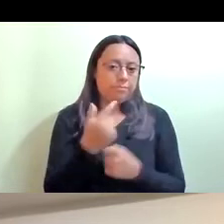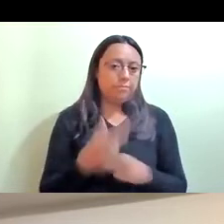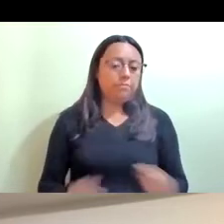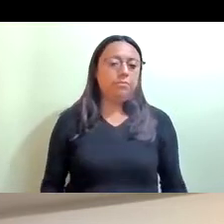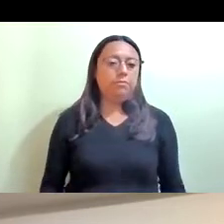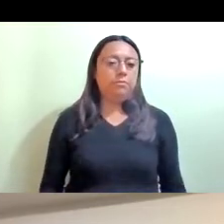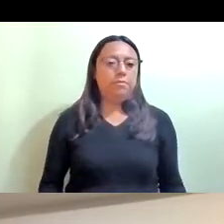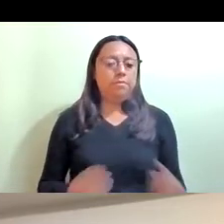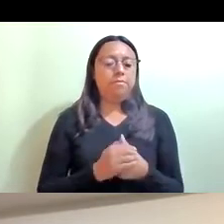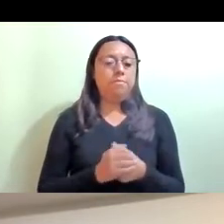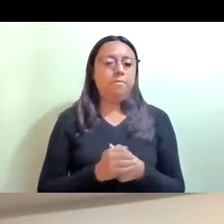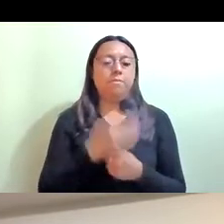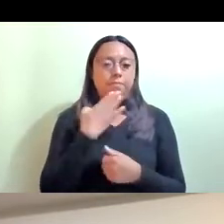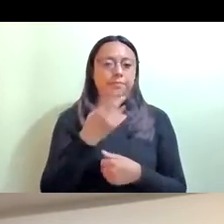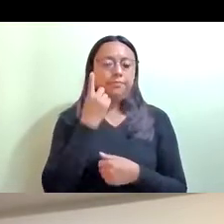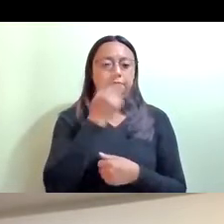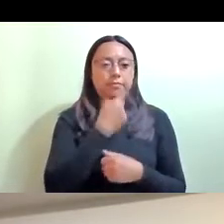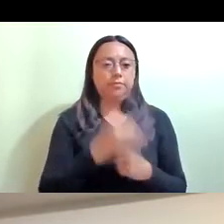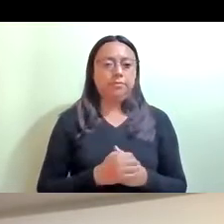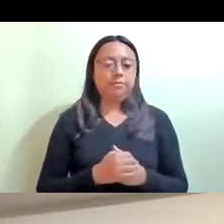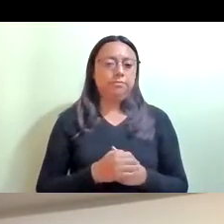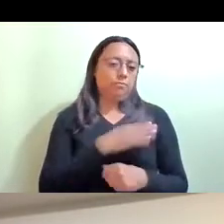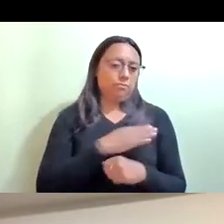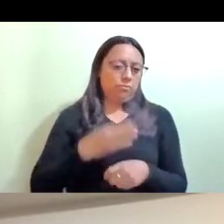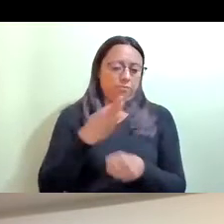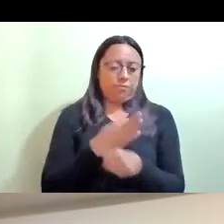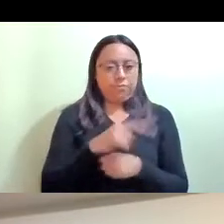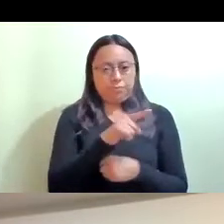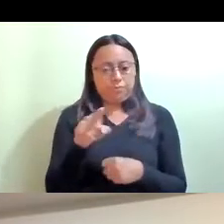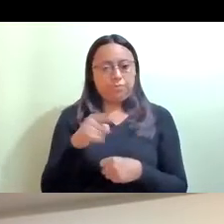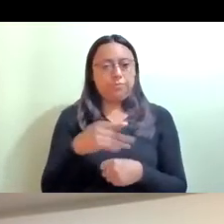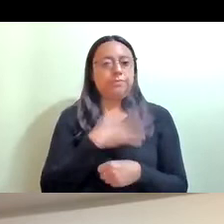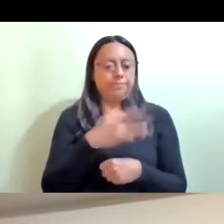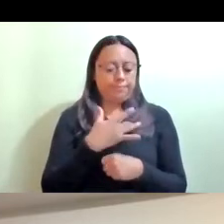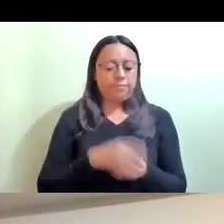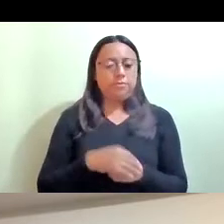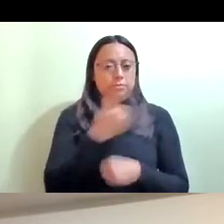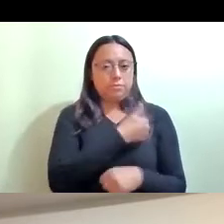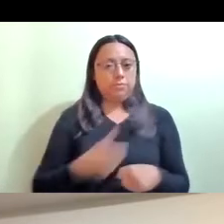Muy bien, diputado. Pues si les parece, la presidencia puede